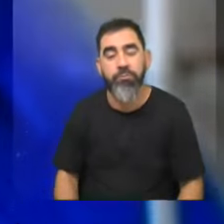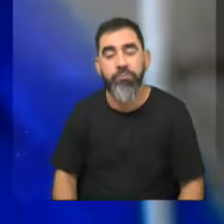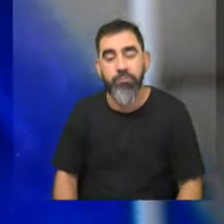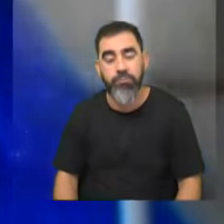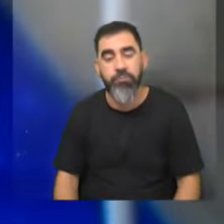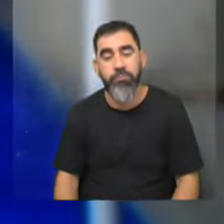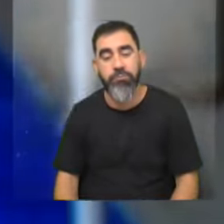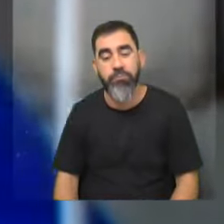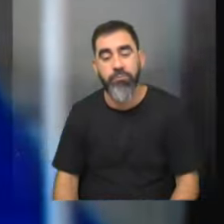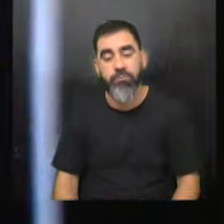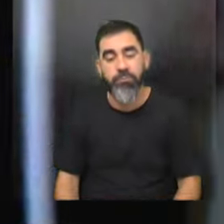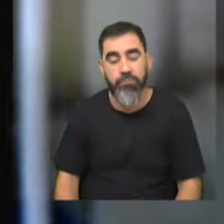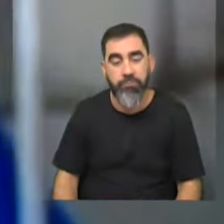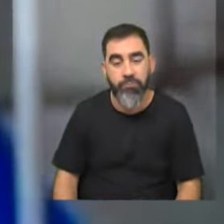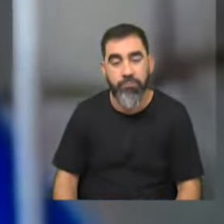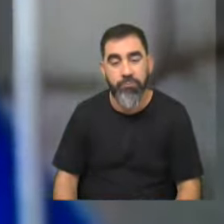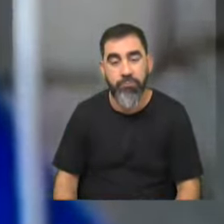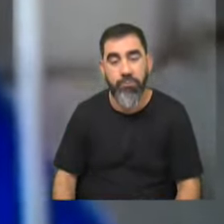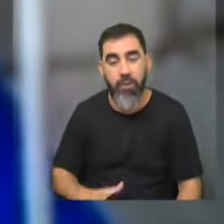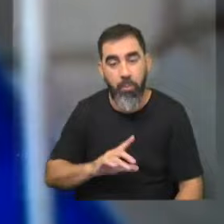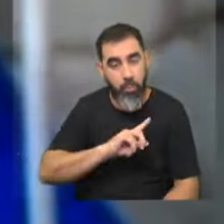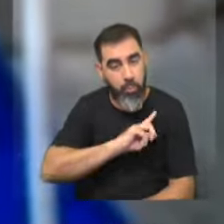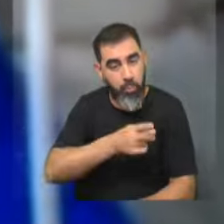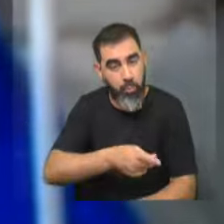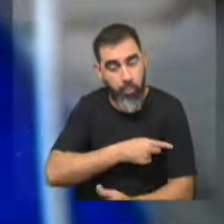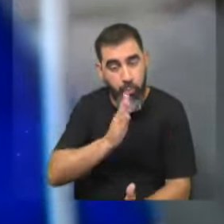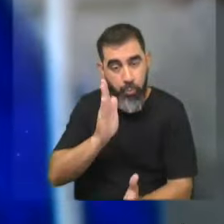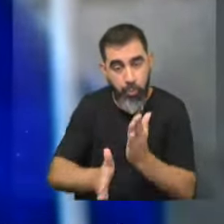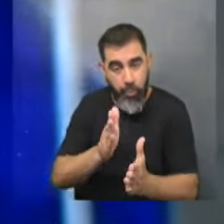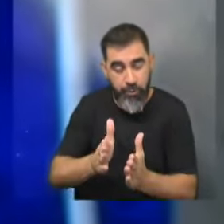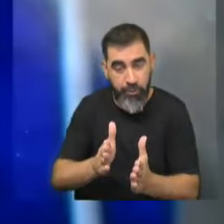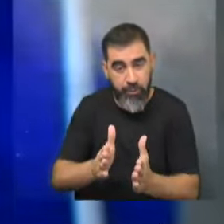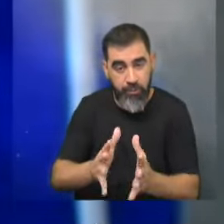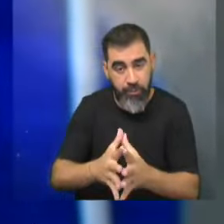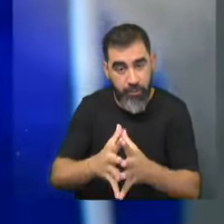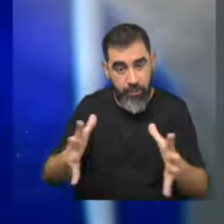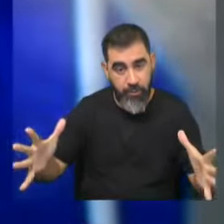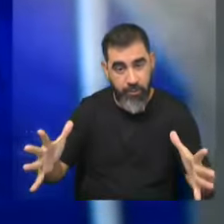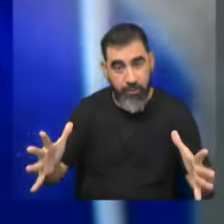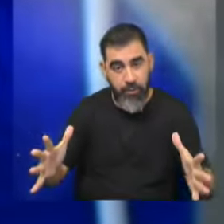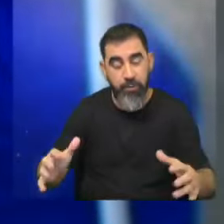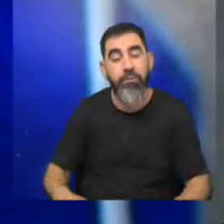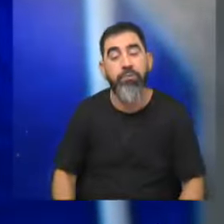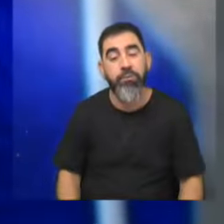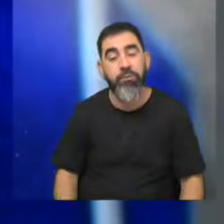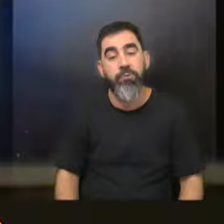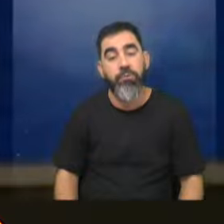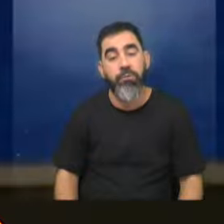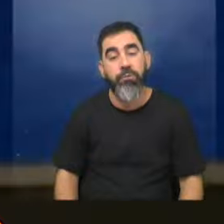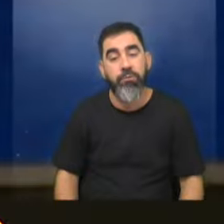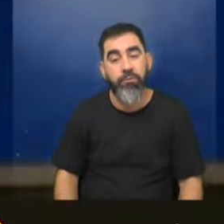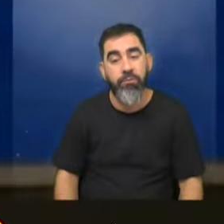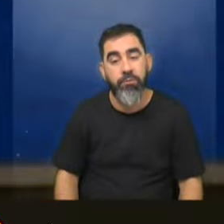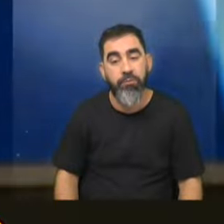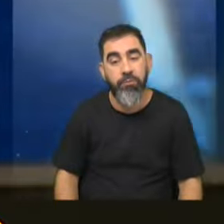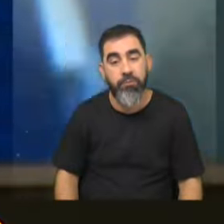¿Cómo? Ya dijiste que viene un Hugo más potente, con más capacidad de terreno, seguramente sí. No se va a llamar Hugo, pero... Bueno,